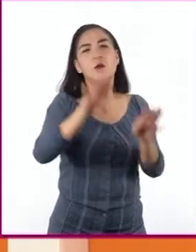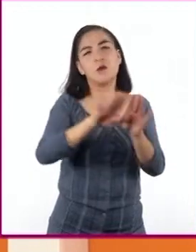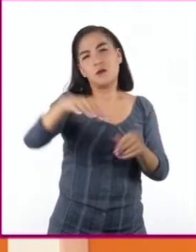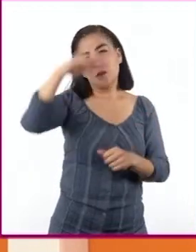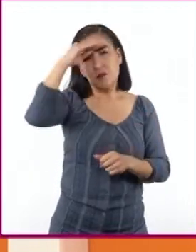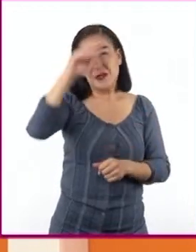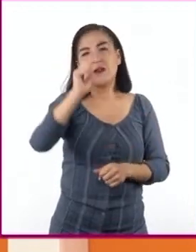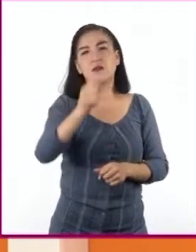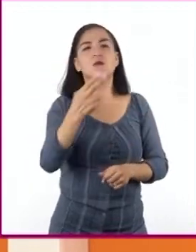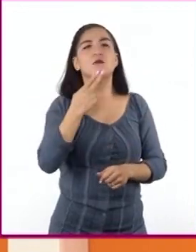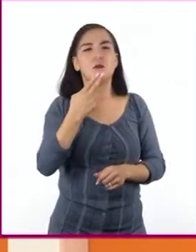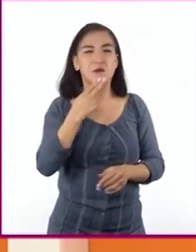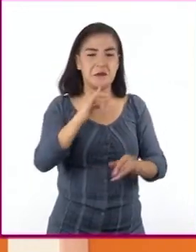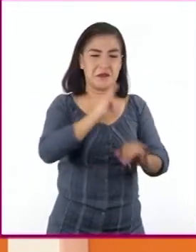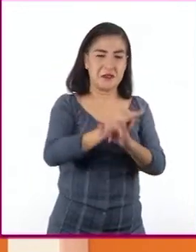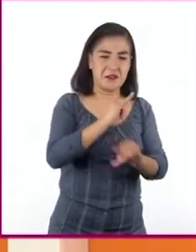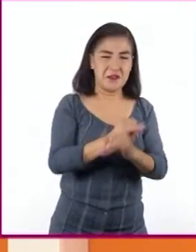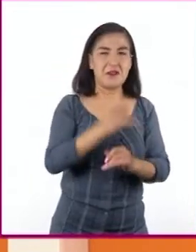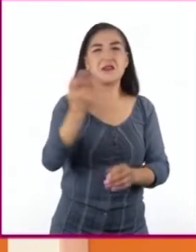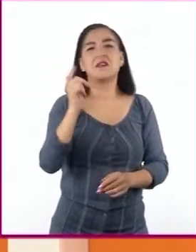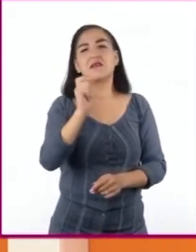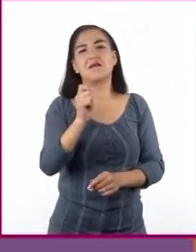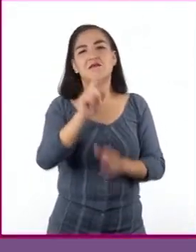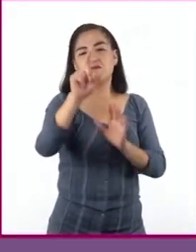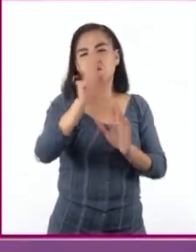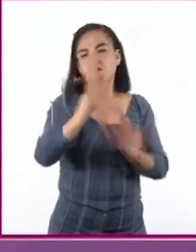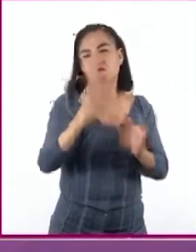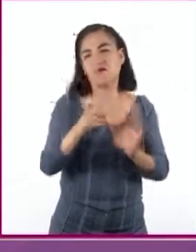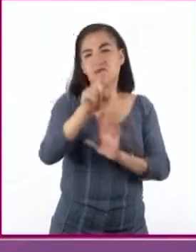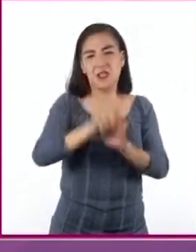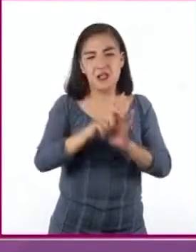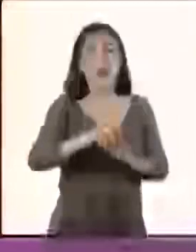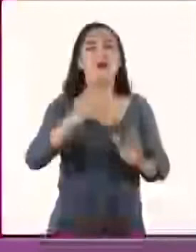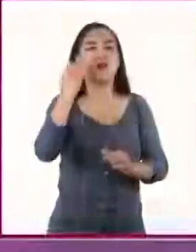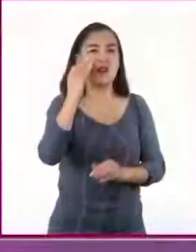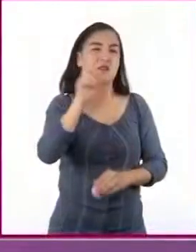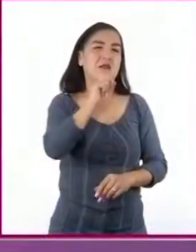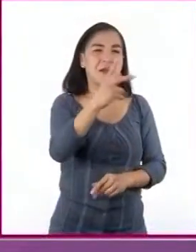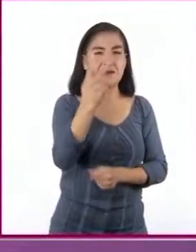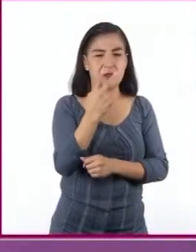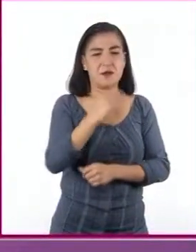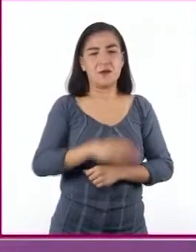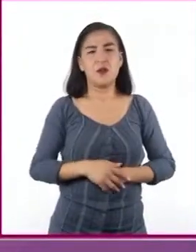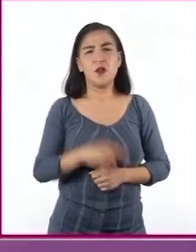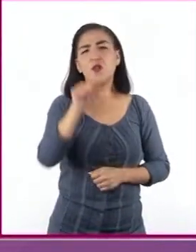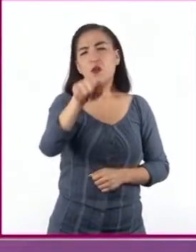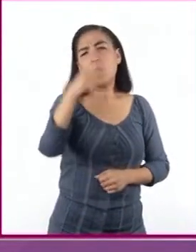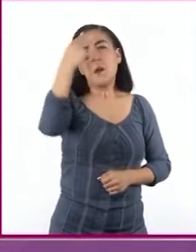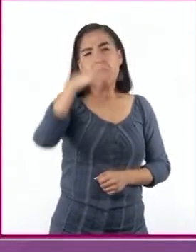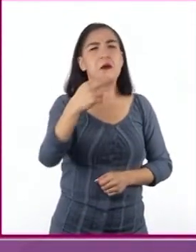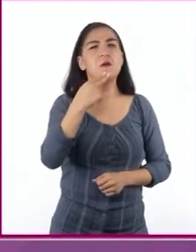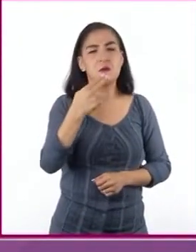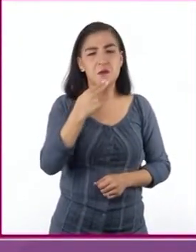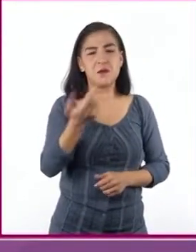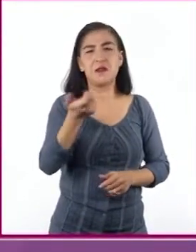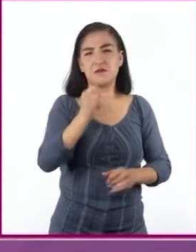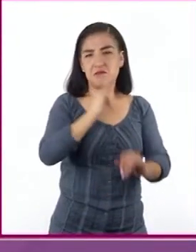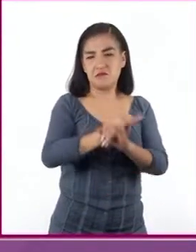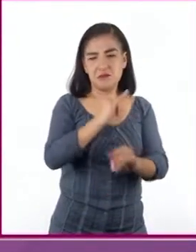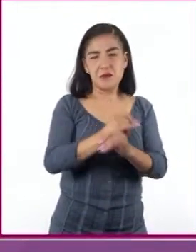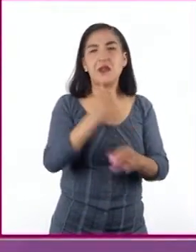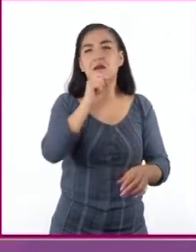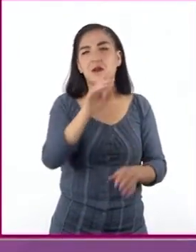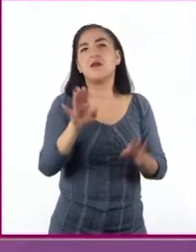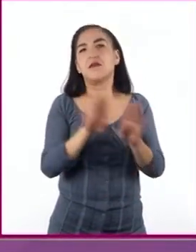de las redes sociales y los medios de comunicación? ¿Y tú? ¿Para qué usas las redes sociales y los medios de